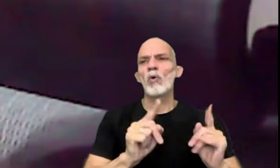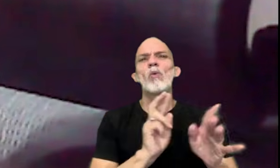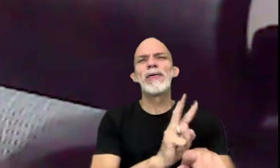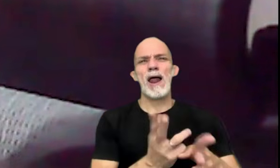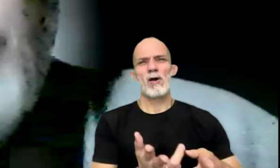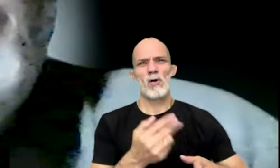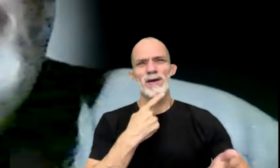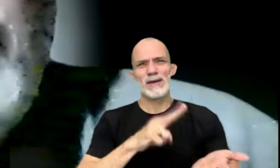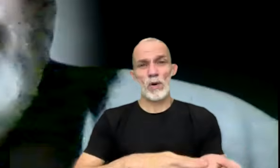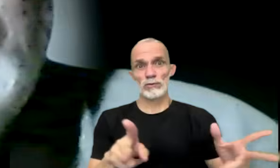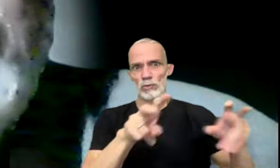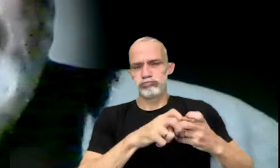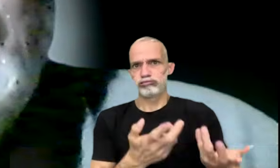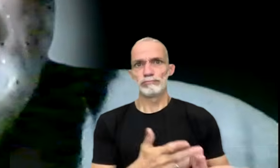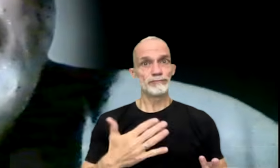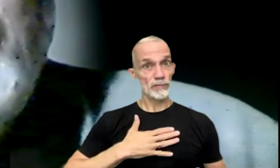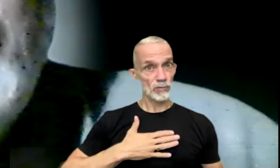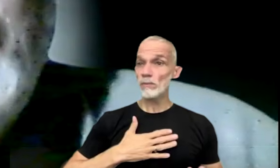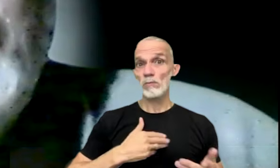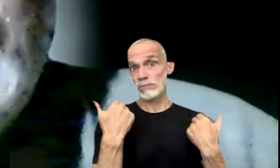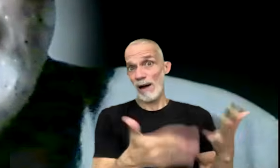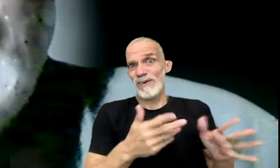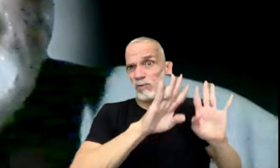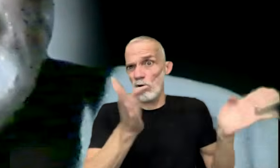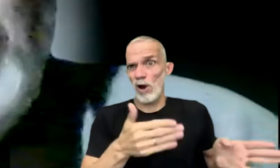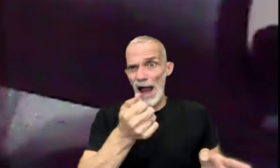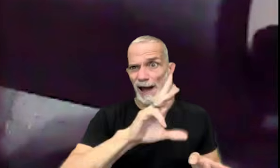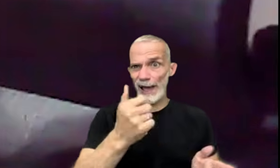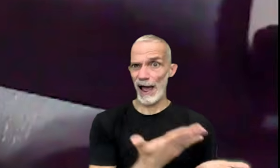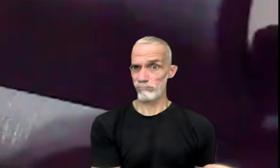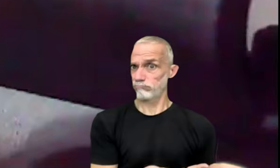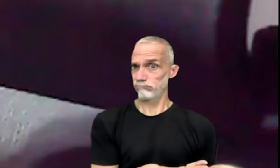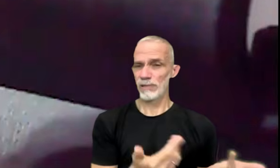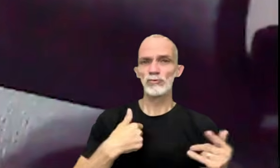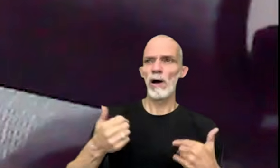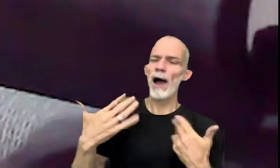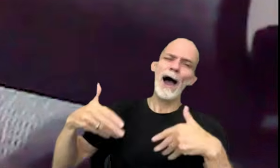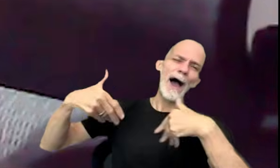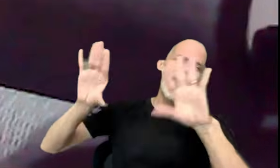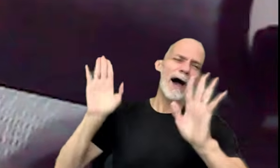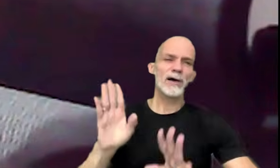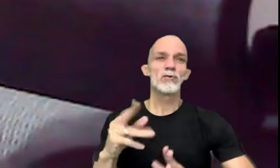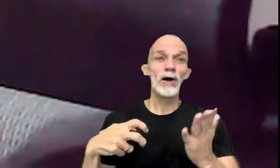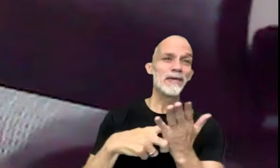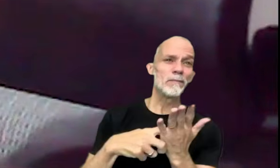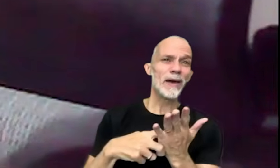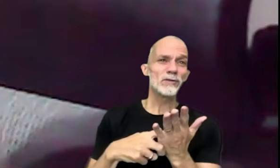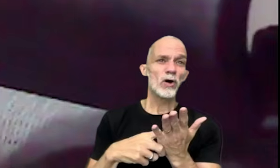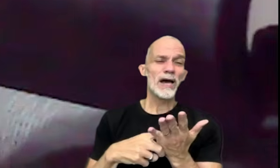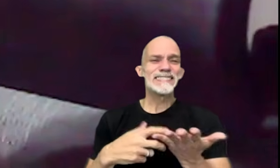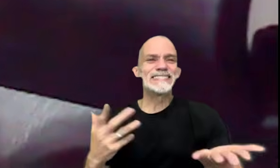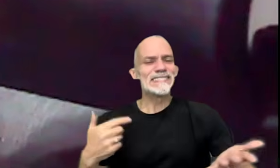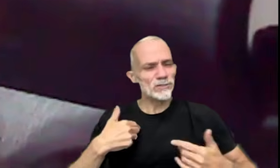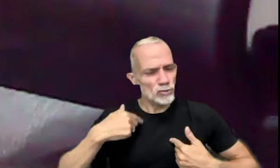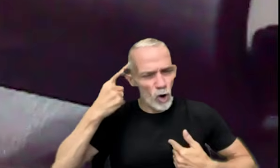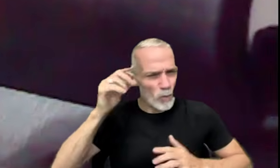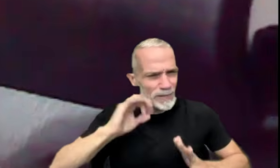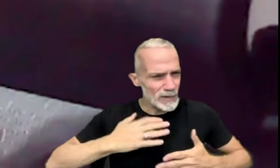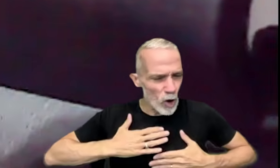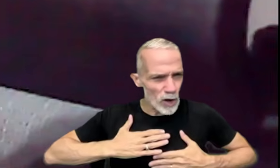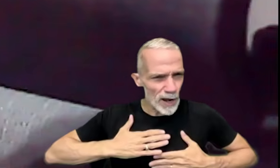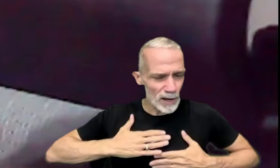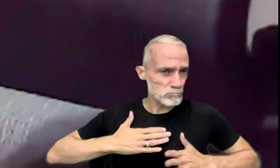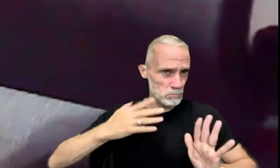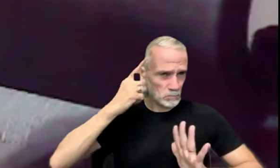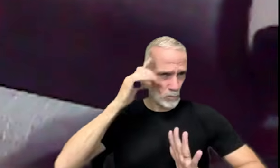fiscal. Ujú. Lo mío es profisco, que Sí, sí. venga, o sea, yo no puedo como inspectora hacer, es mi posición,